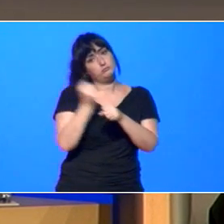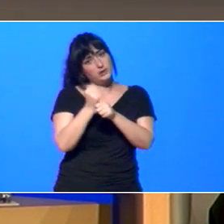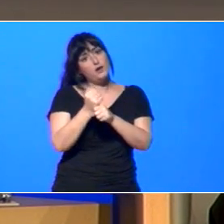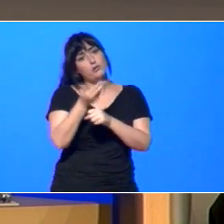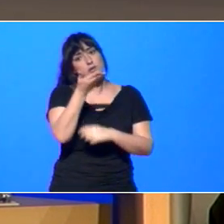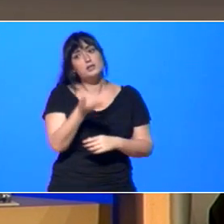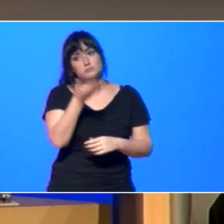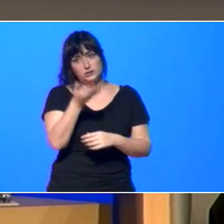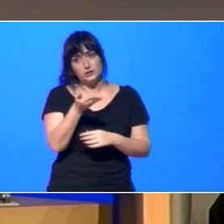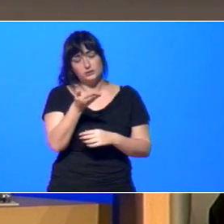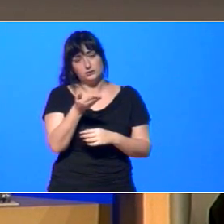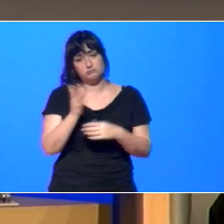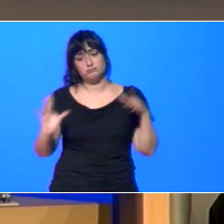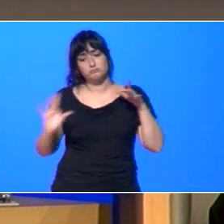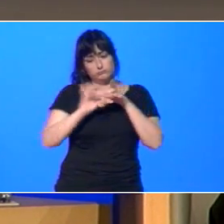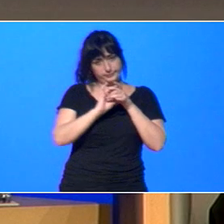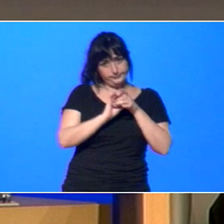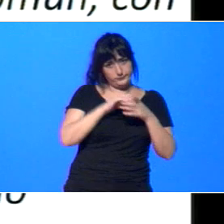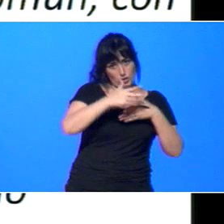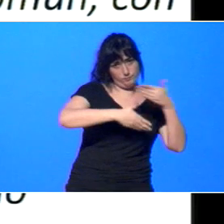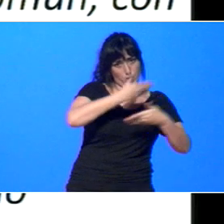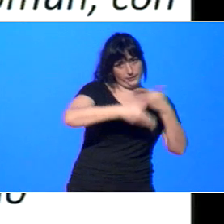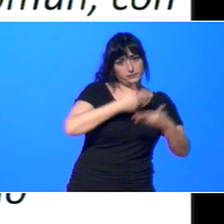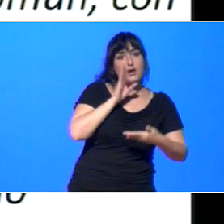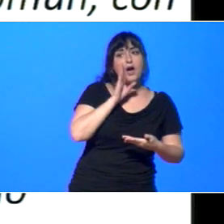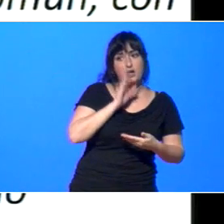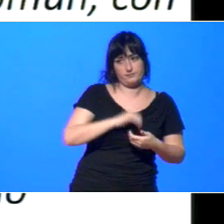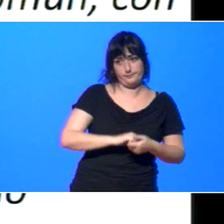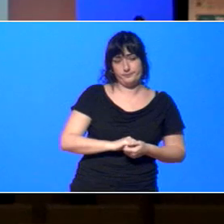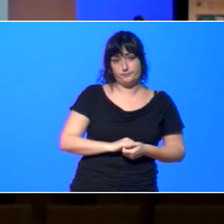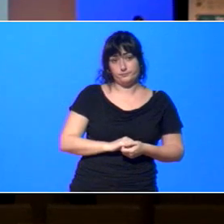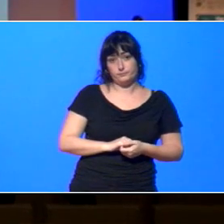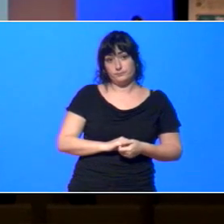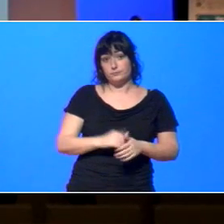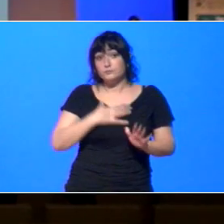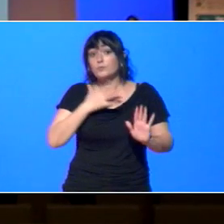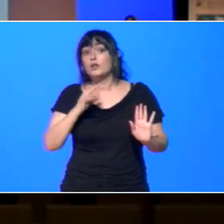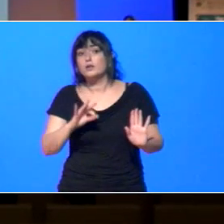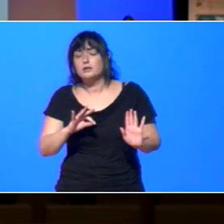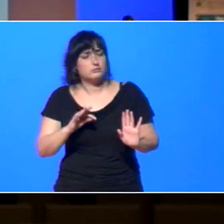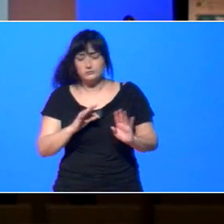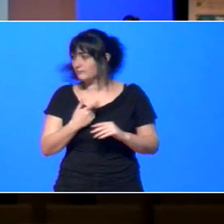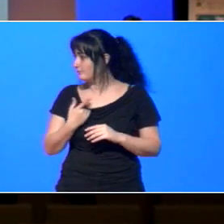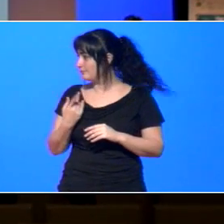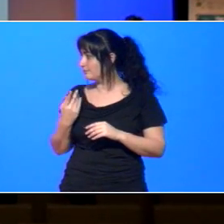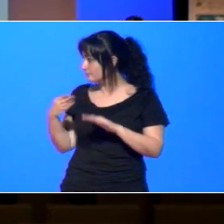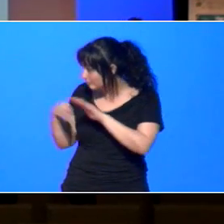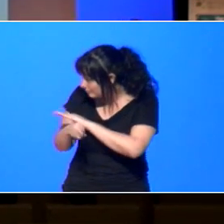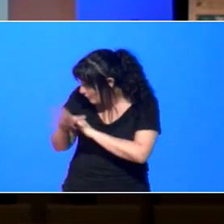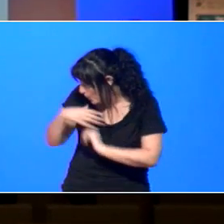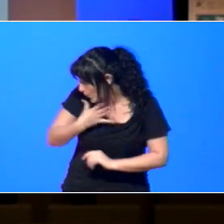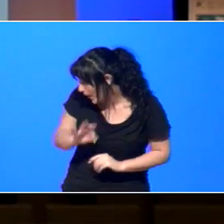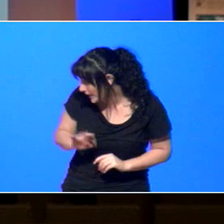consustanciales a ese proceso. Tal vez Alejandro puede entrar. Sí.